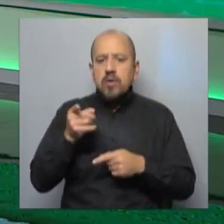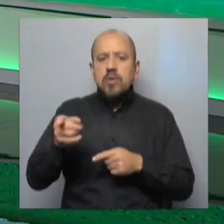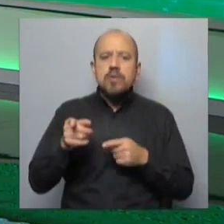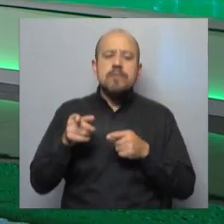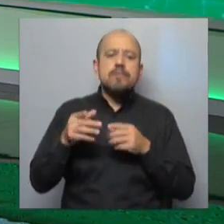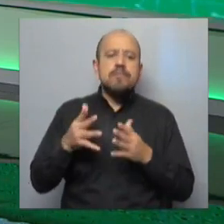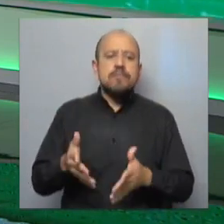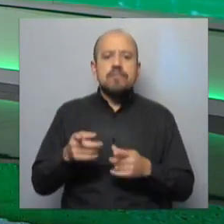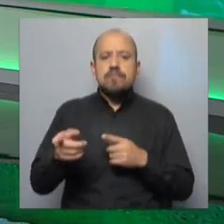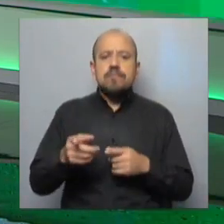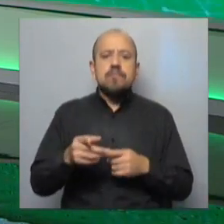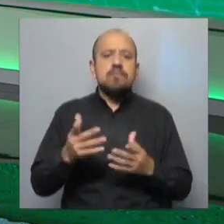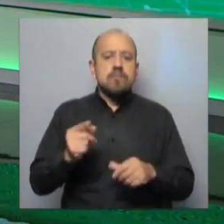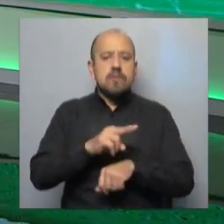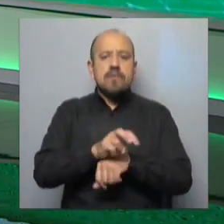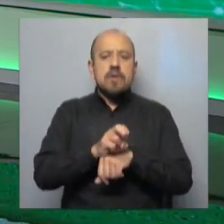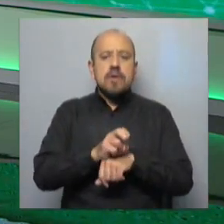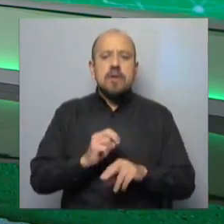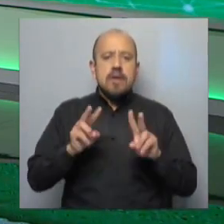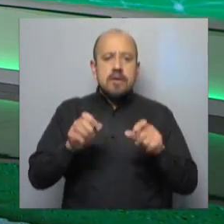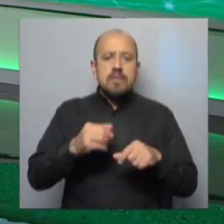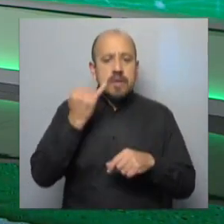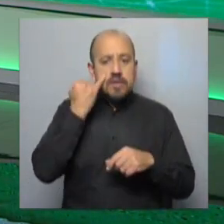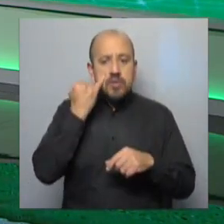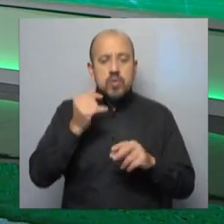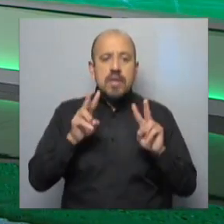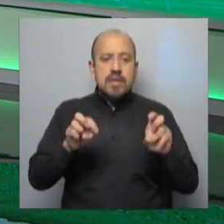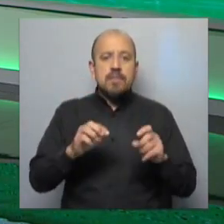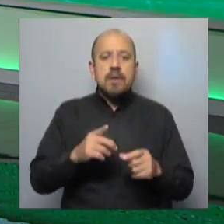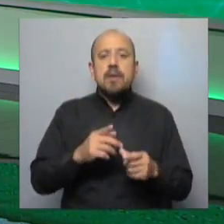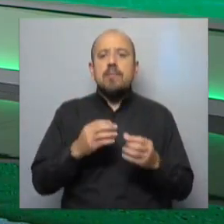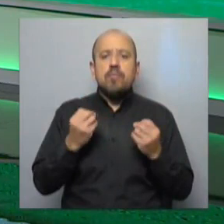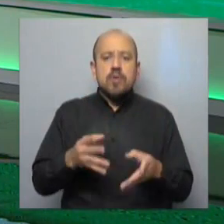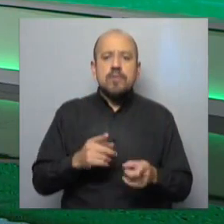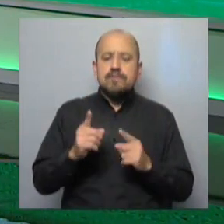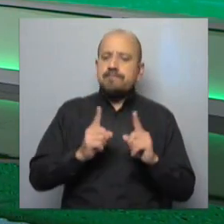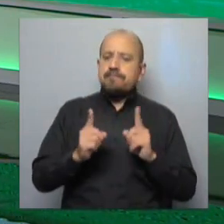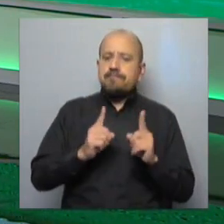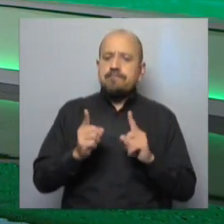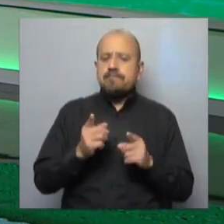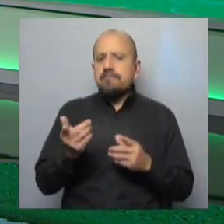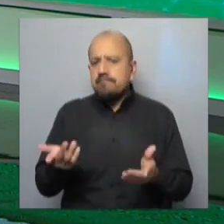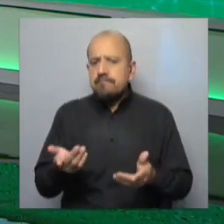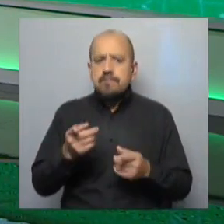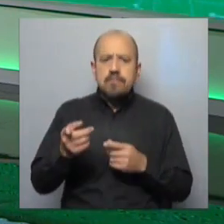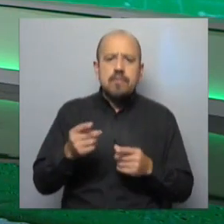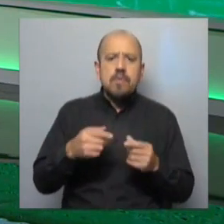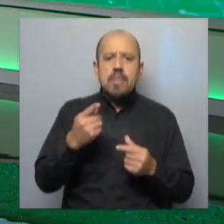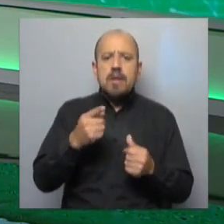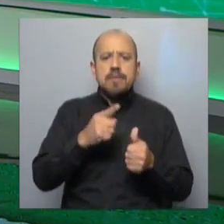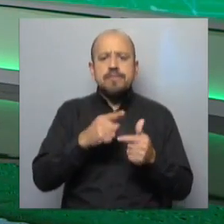justamente de iglesias fiscal de delitos sexuales días atrás recordemos que al ser cuestionado por algunas decisiones tomadas en diversas causas